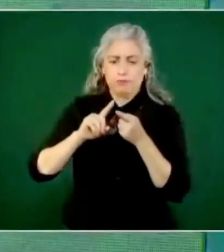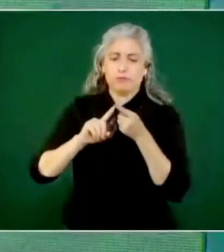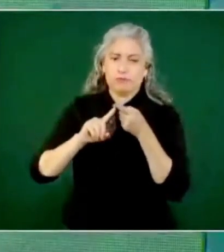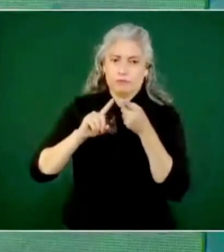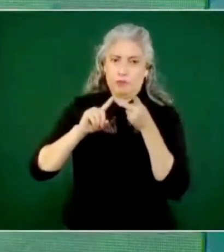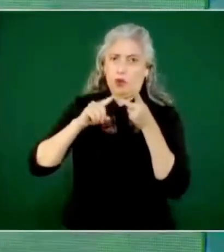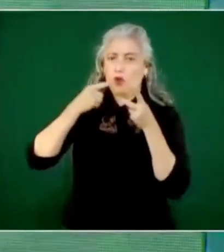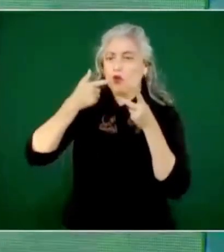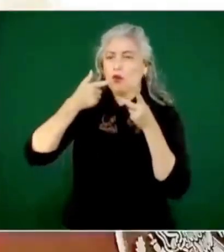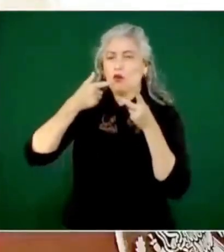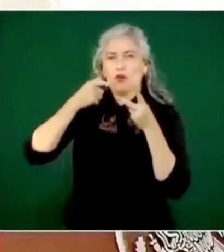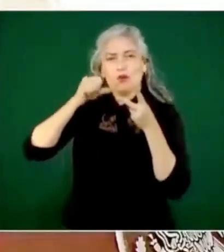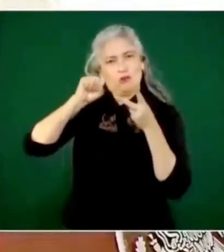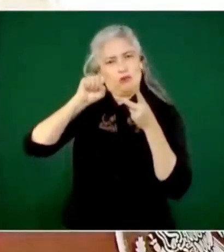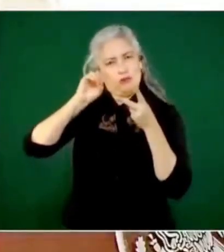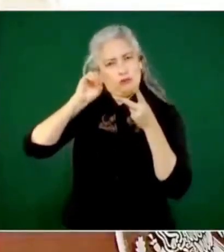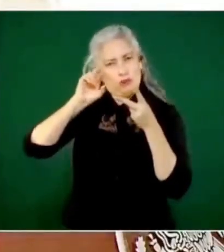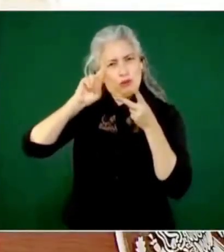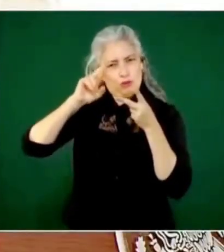fundamentalmente.